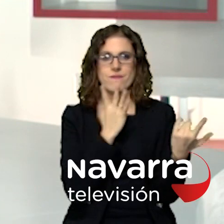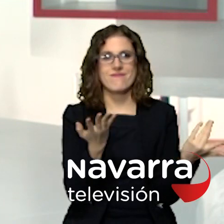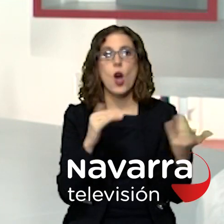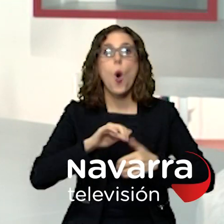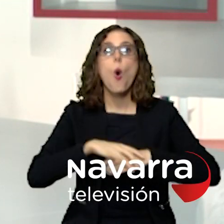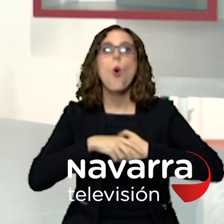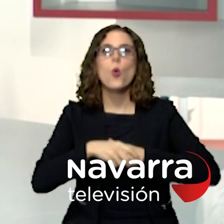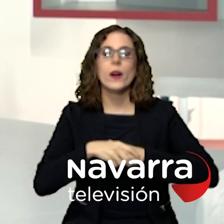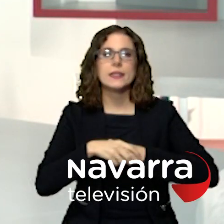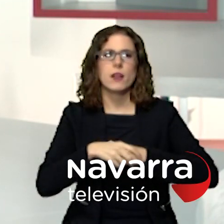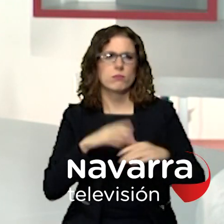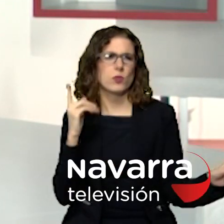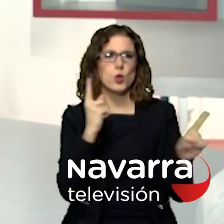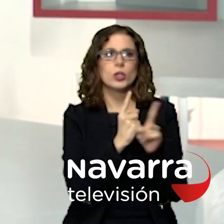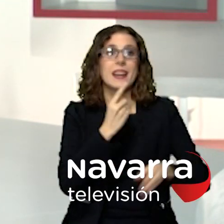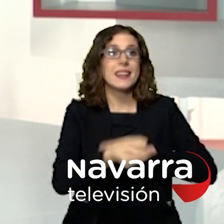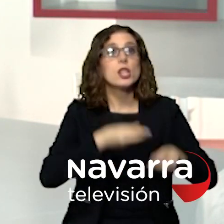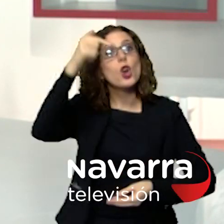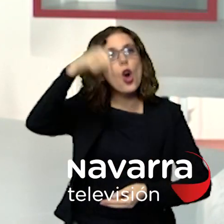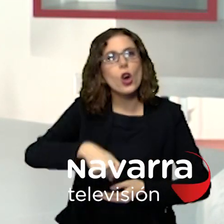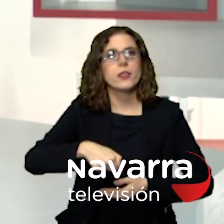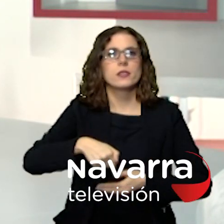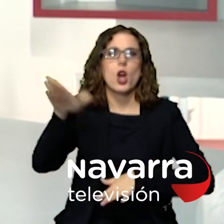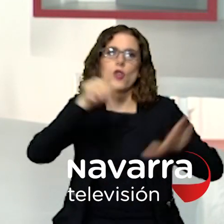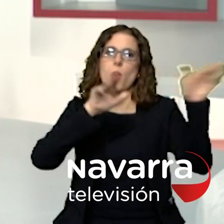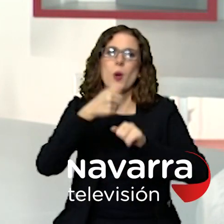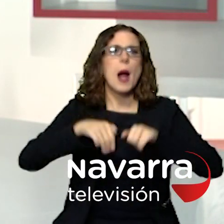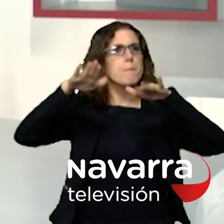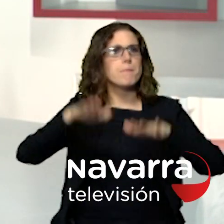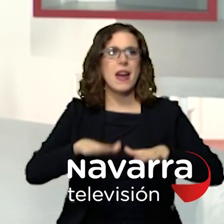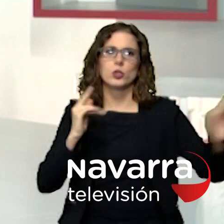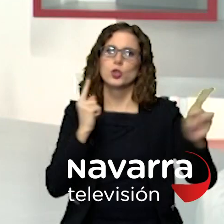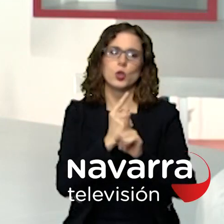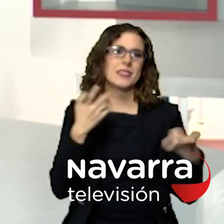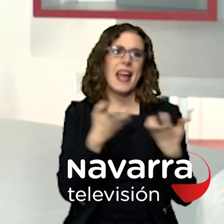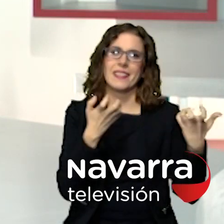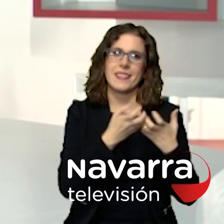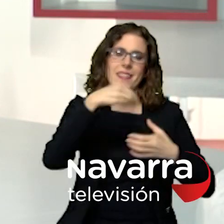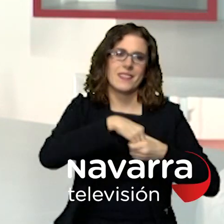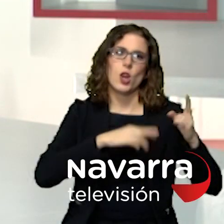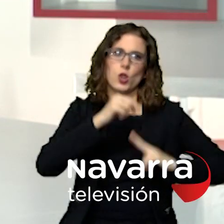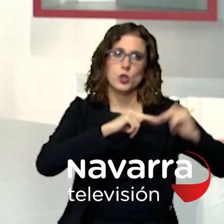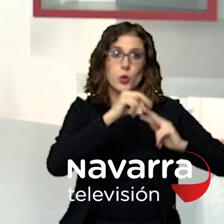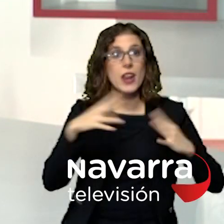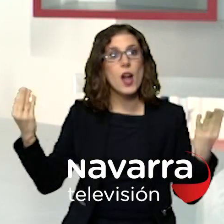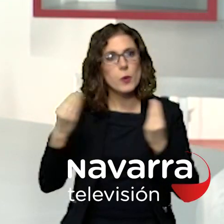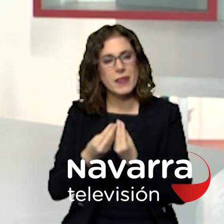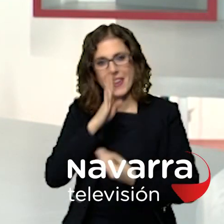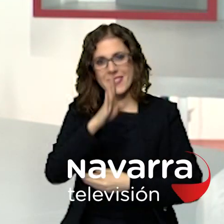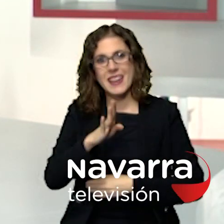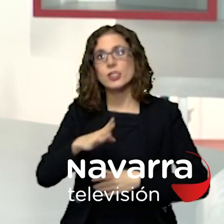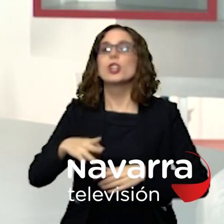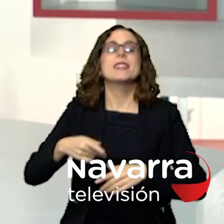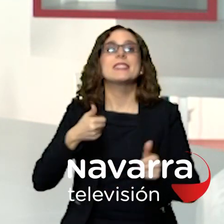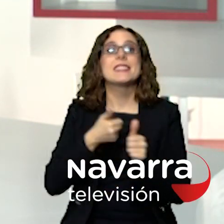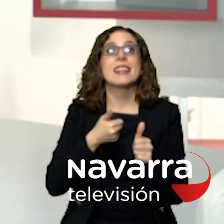UGT ha convocado una jornada de paros hoy contra la siniestralidad en la construcción. Nos acompaña en directo el secretario general de UGT de la